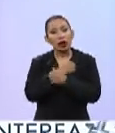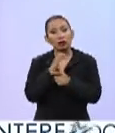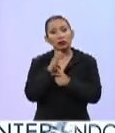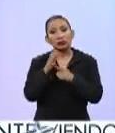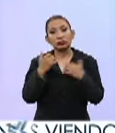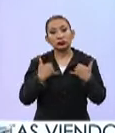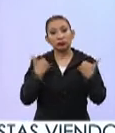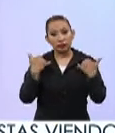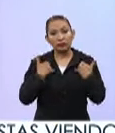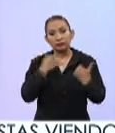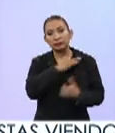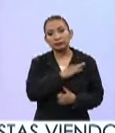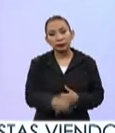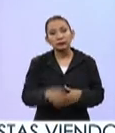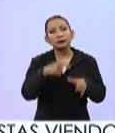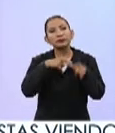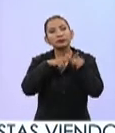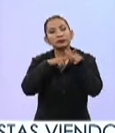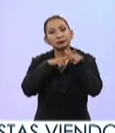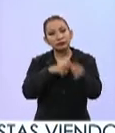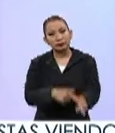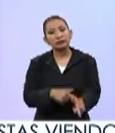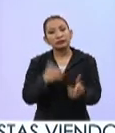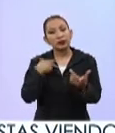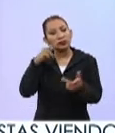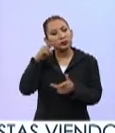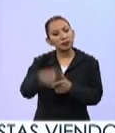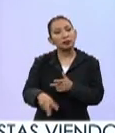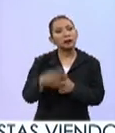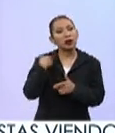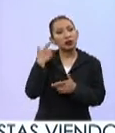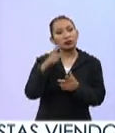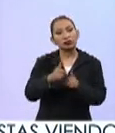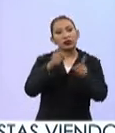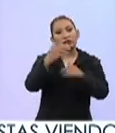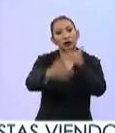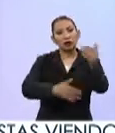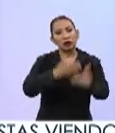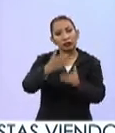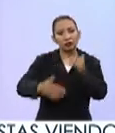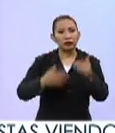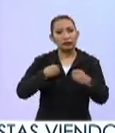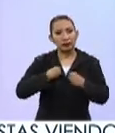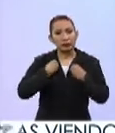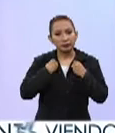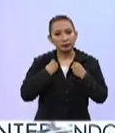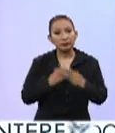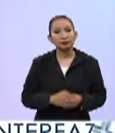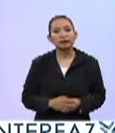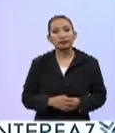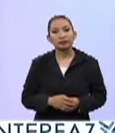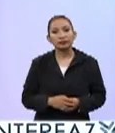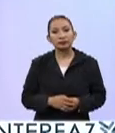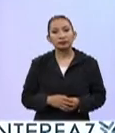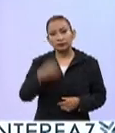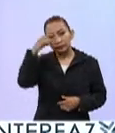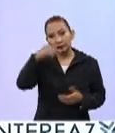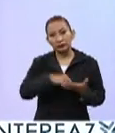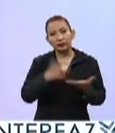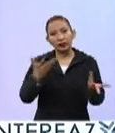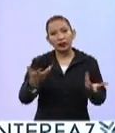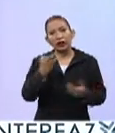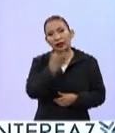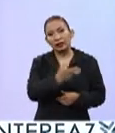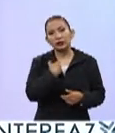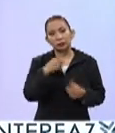los jóvenes podrán seguir y no se verán truncado su desarrollo de vida. Creo que hacer